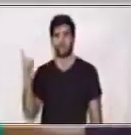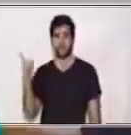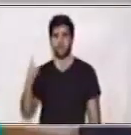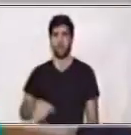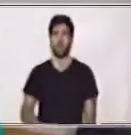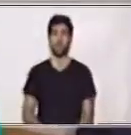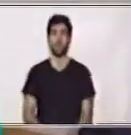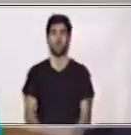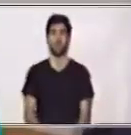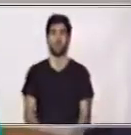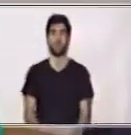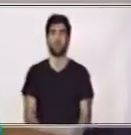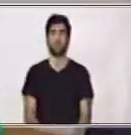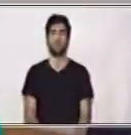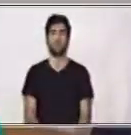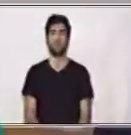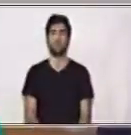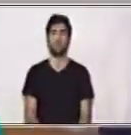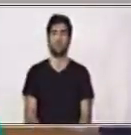como menos